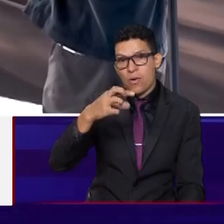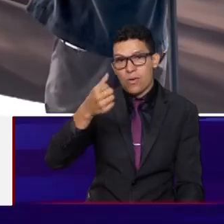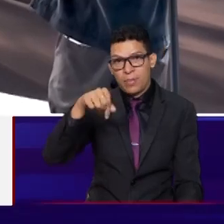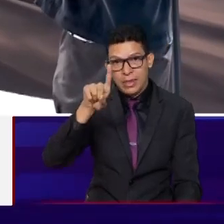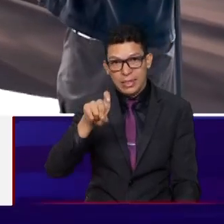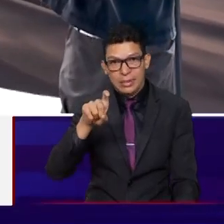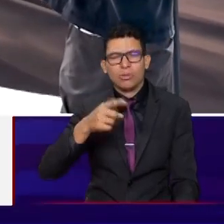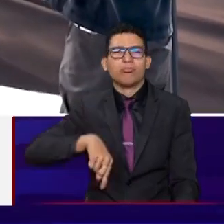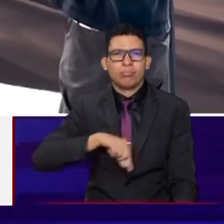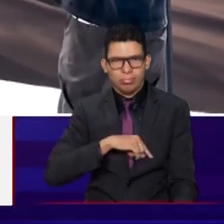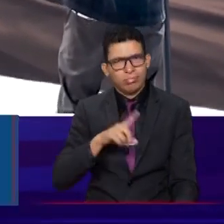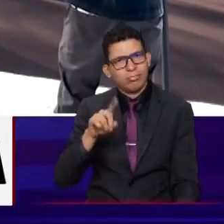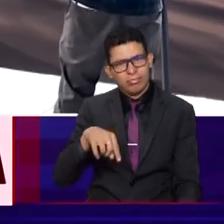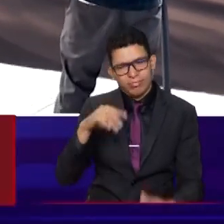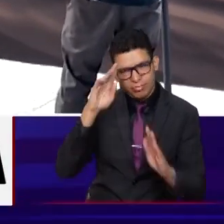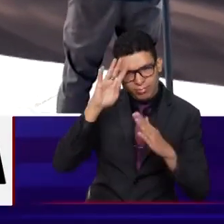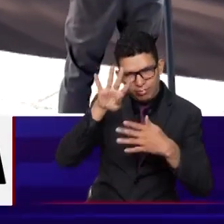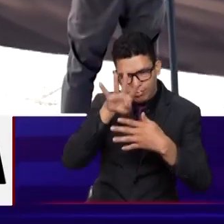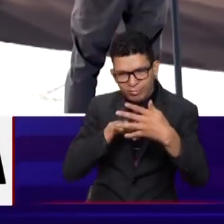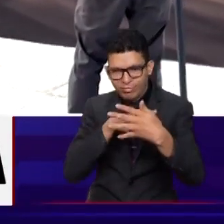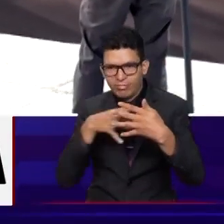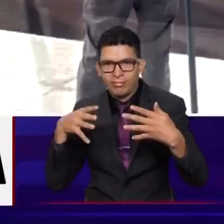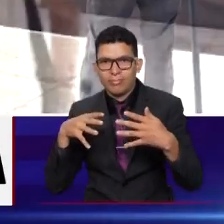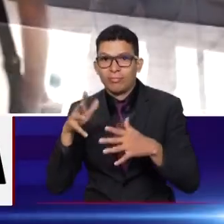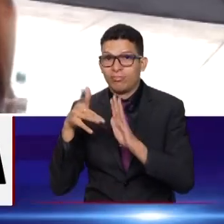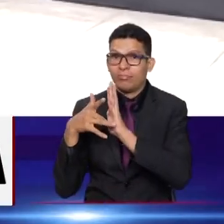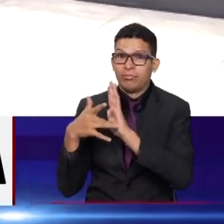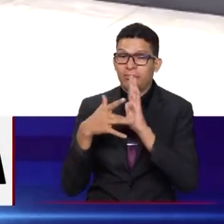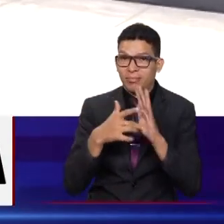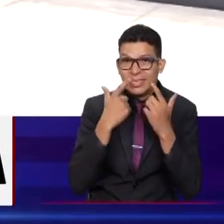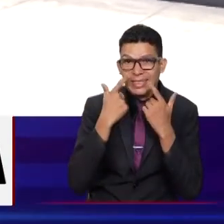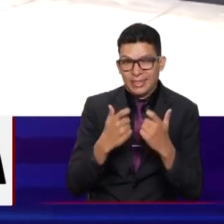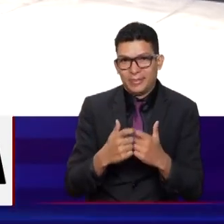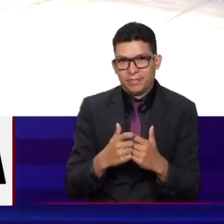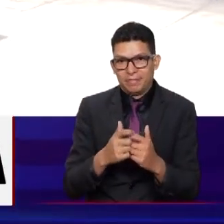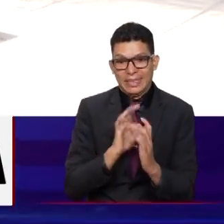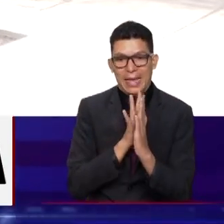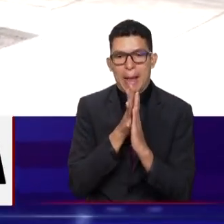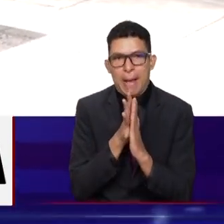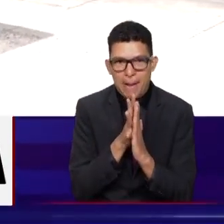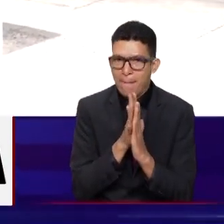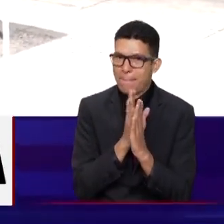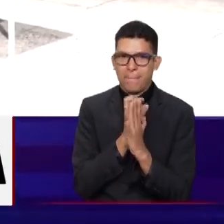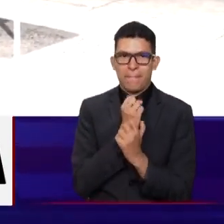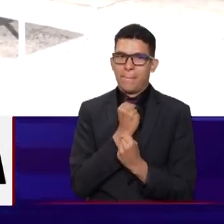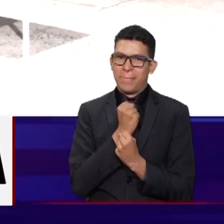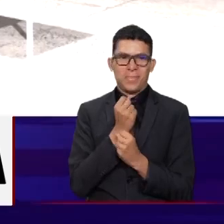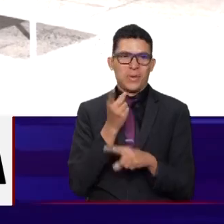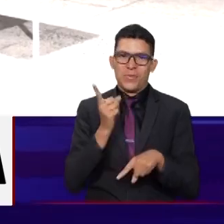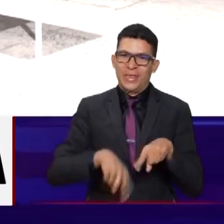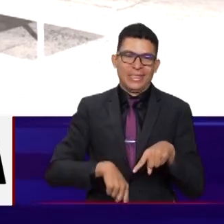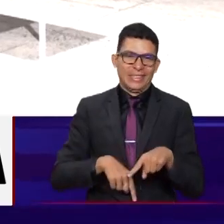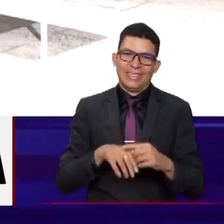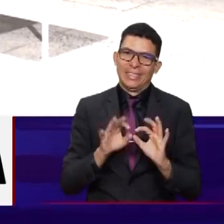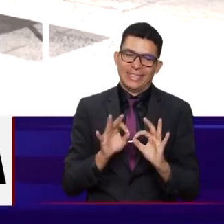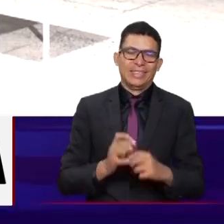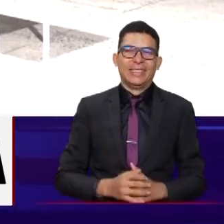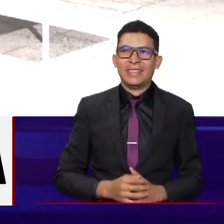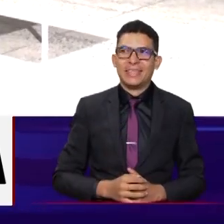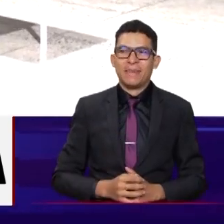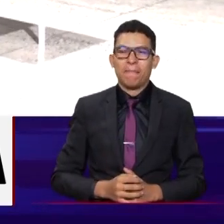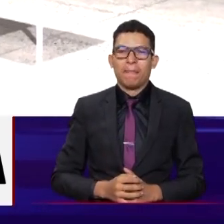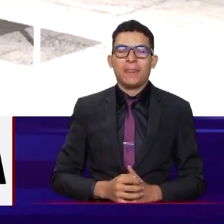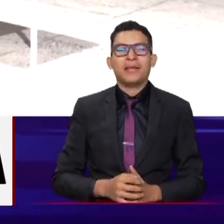Obviamente también nos estamos programando con una exposición increíble, pero todavía no puedo decir más. Bueno,